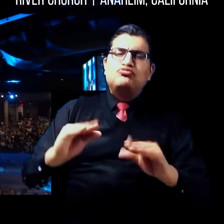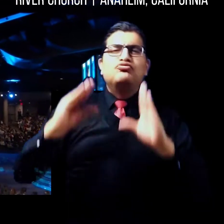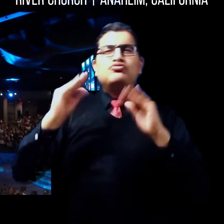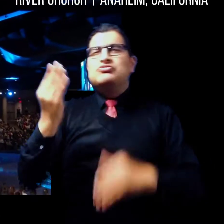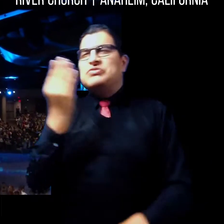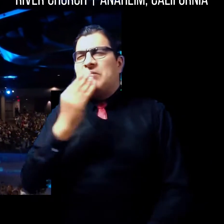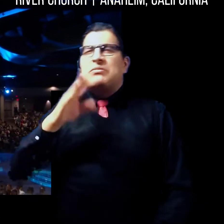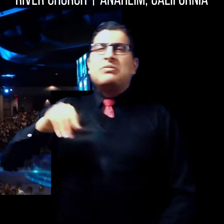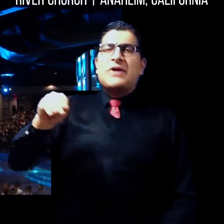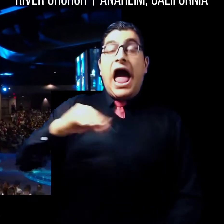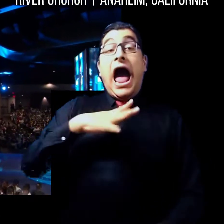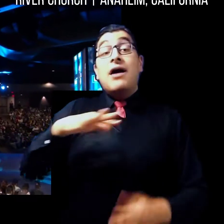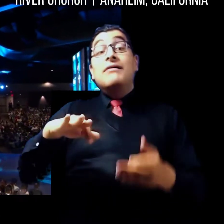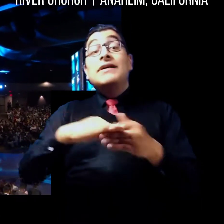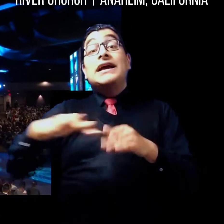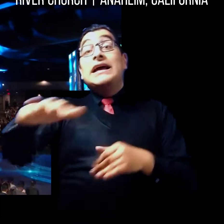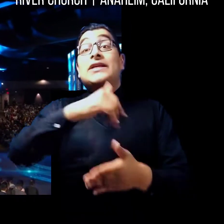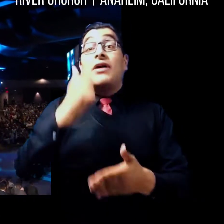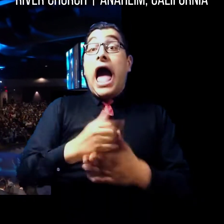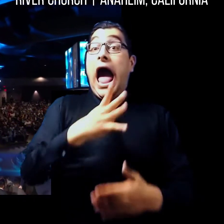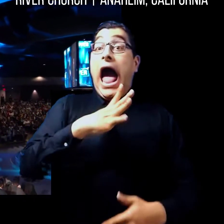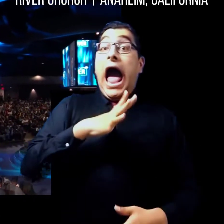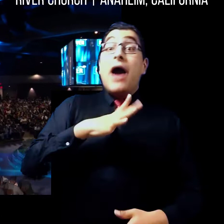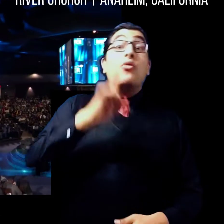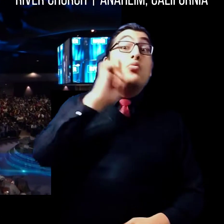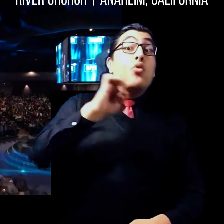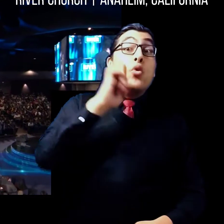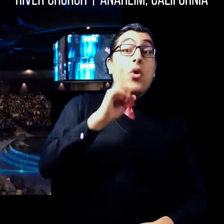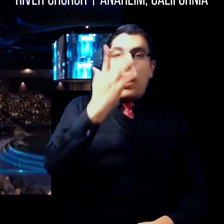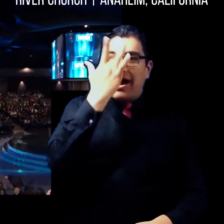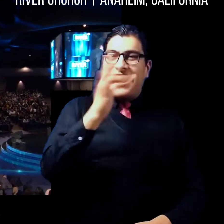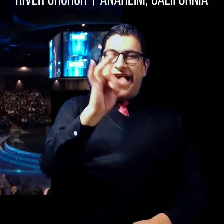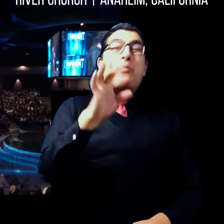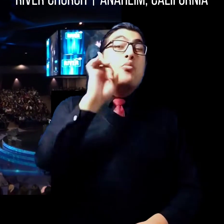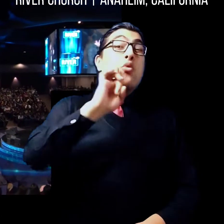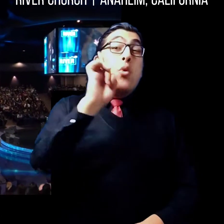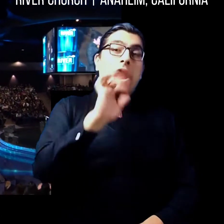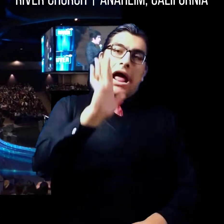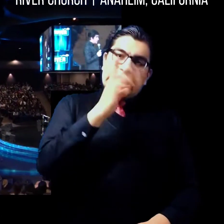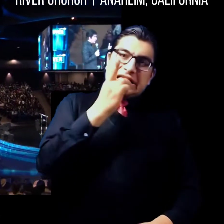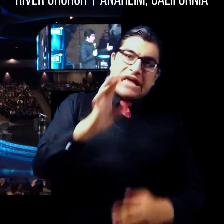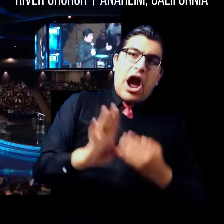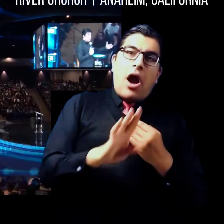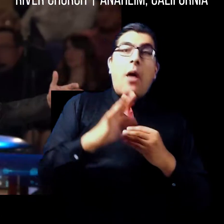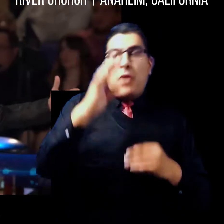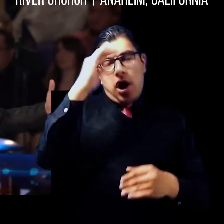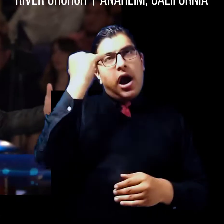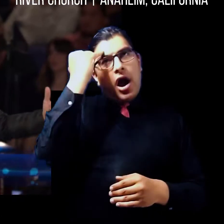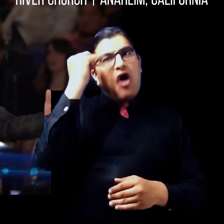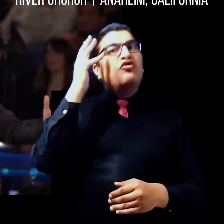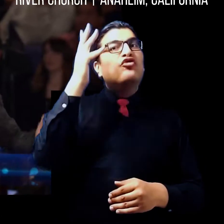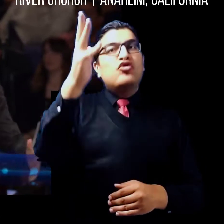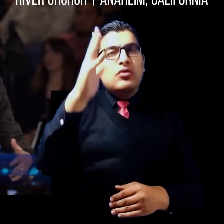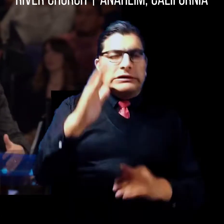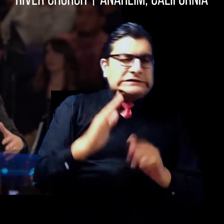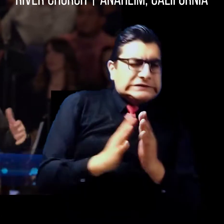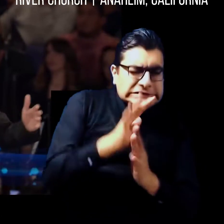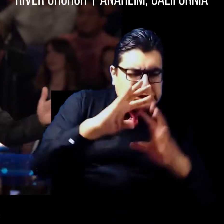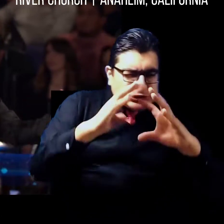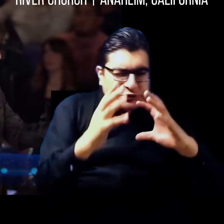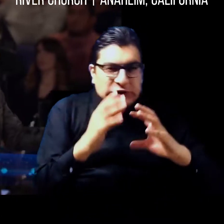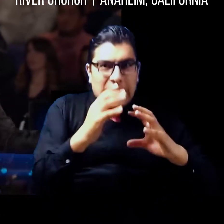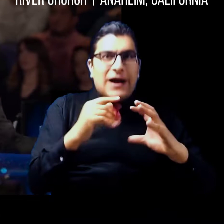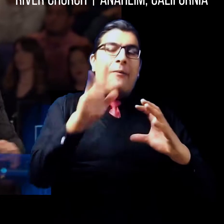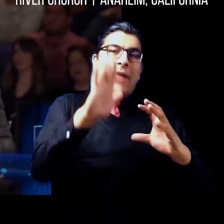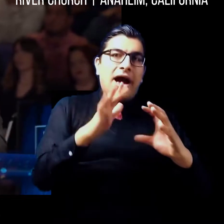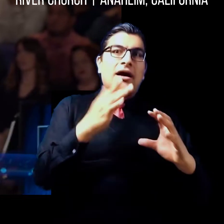pronto pasan por una ciudad. Había una adivina, alguien que por lo menos hacía este oficio de adivinar el futuro. Podía ser